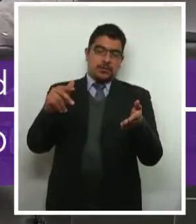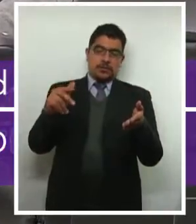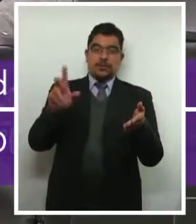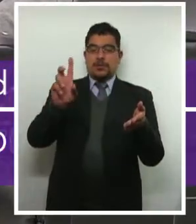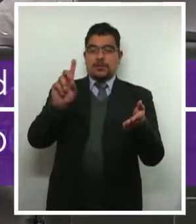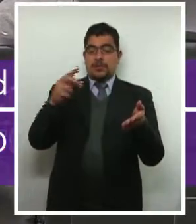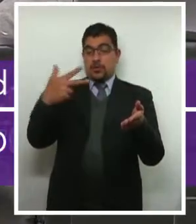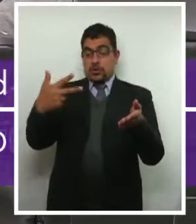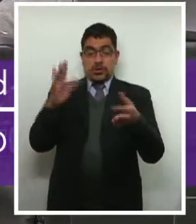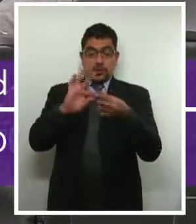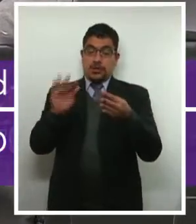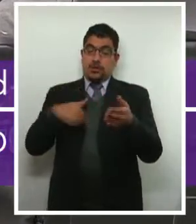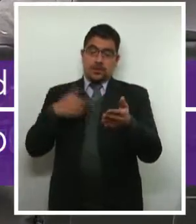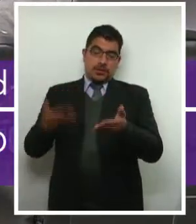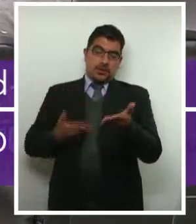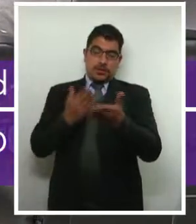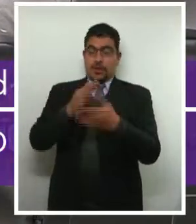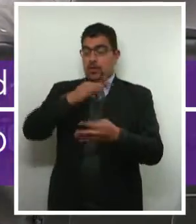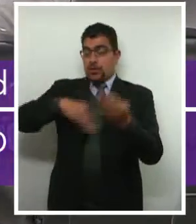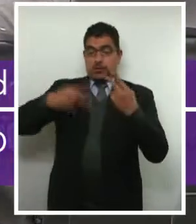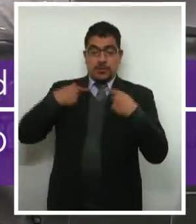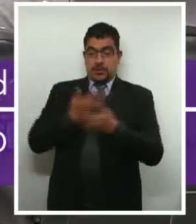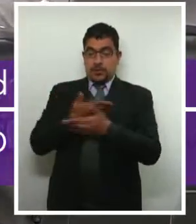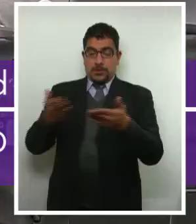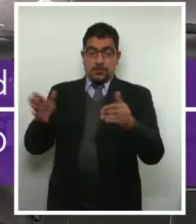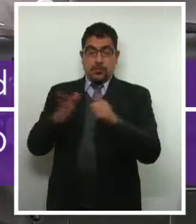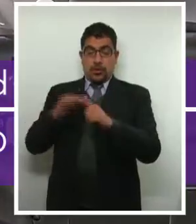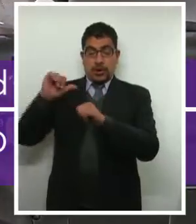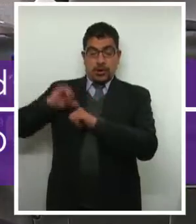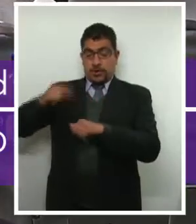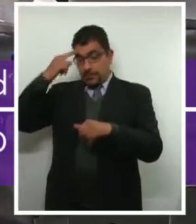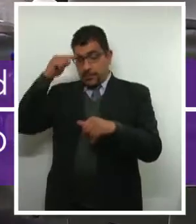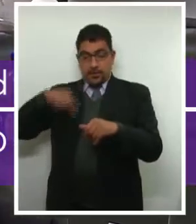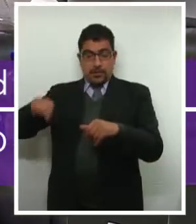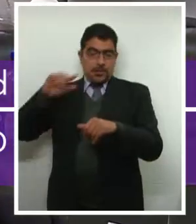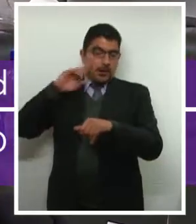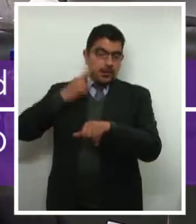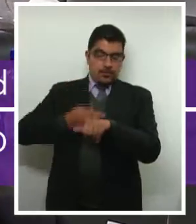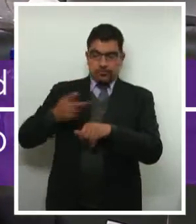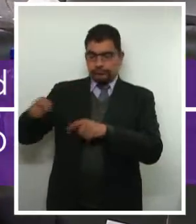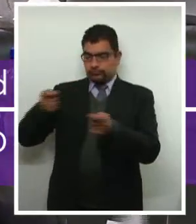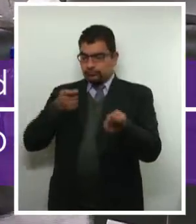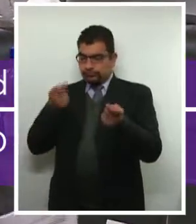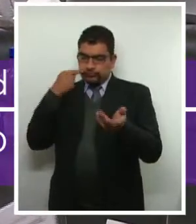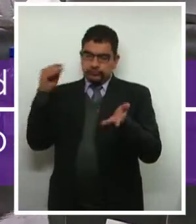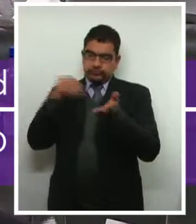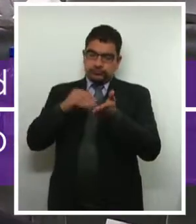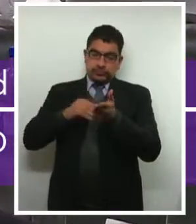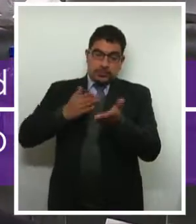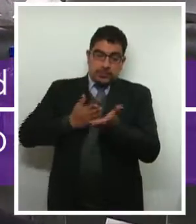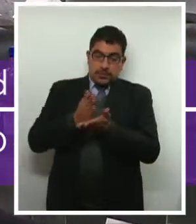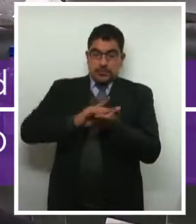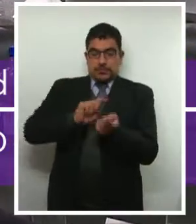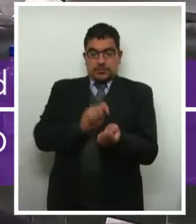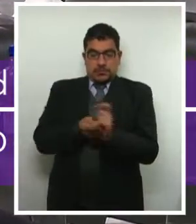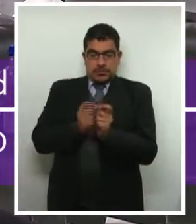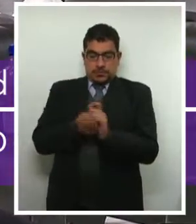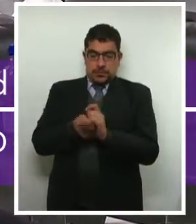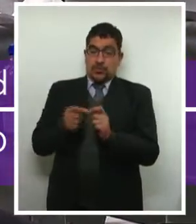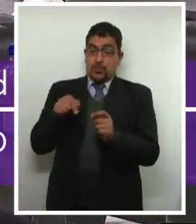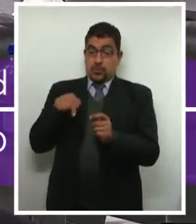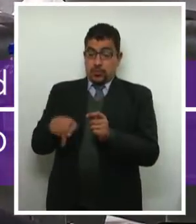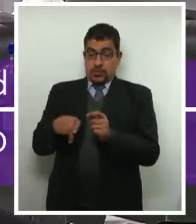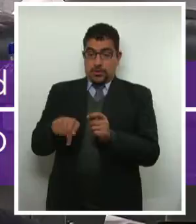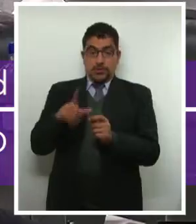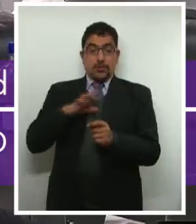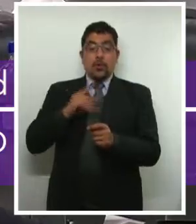deberá ser accesible a todas las personas, por lo que las autoridades tomarán las medidas apropiadas para que sean adaptadas y traducidas. No es